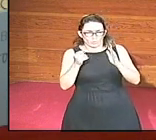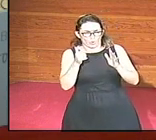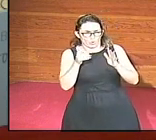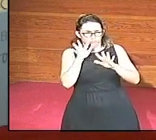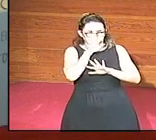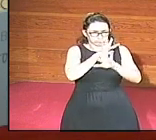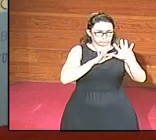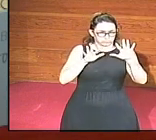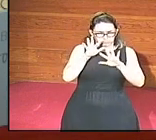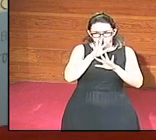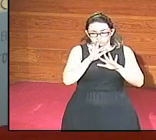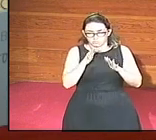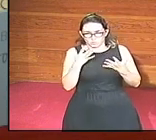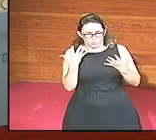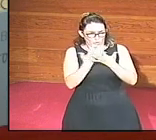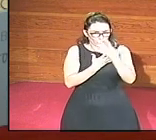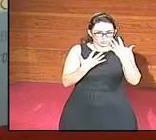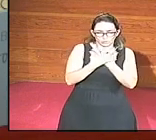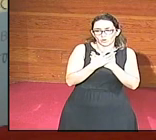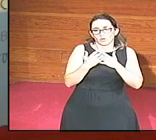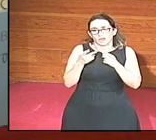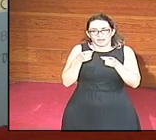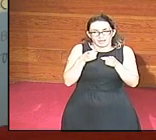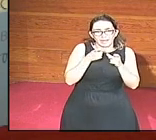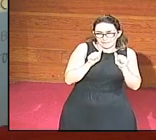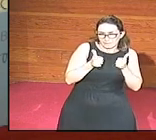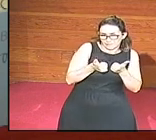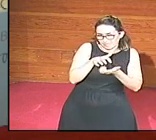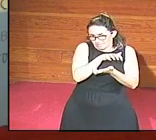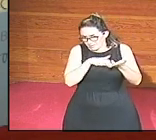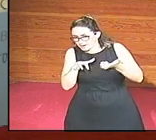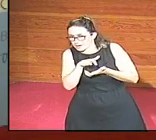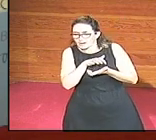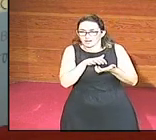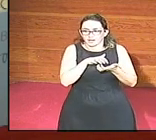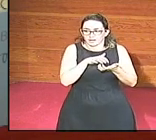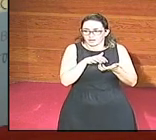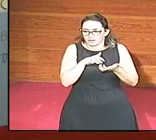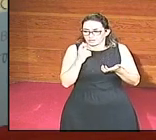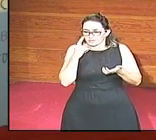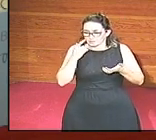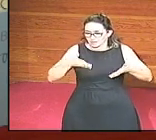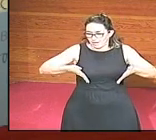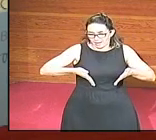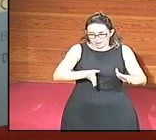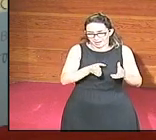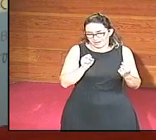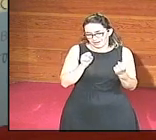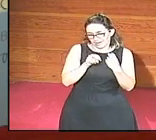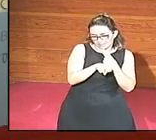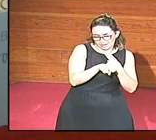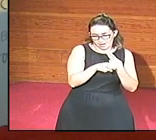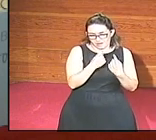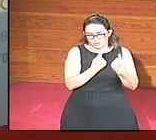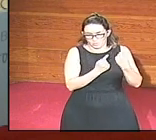no es en el que el conflicto está empezando, hay checkpoints en la carretera alternos de